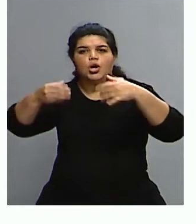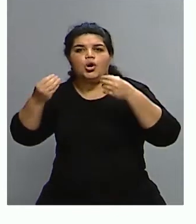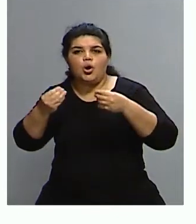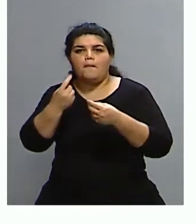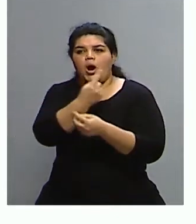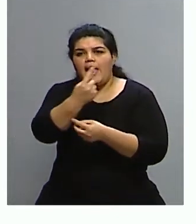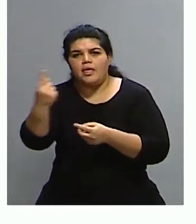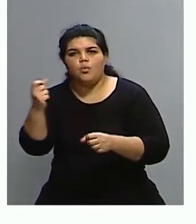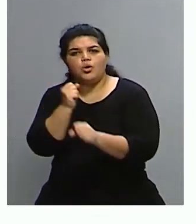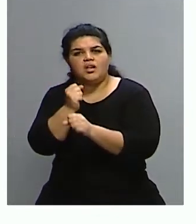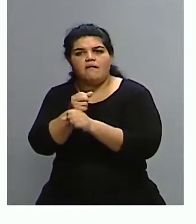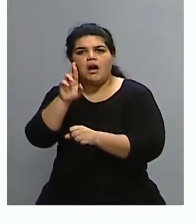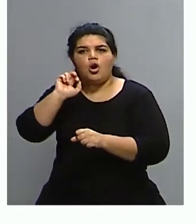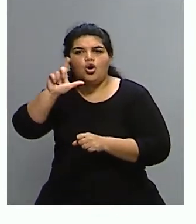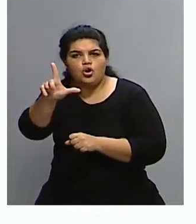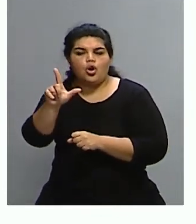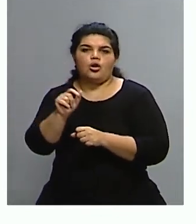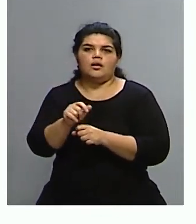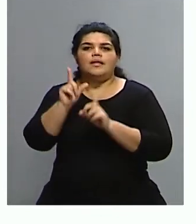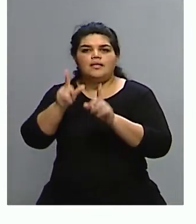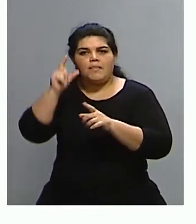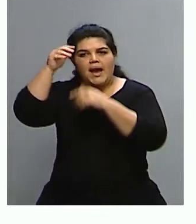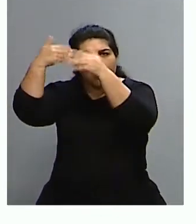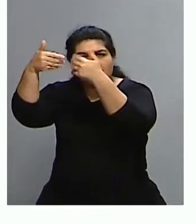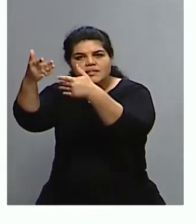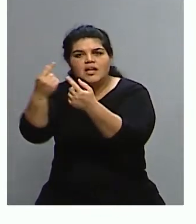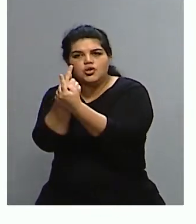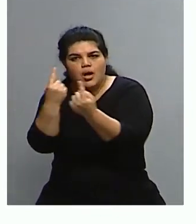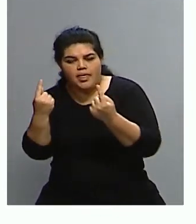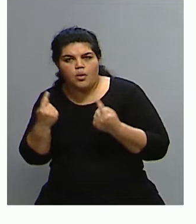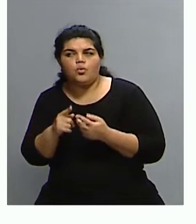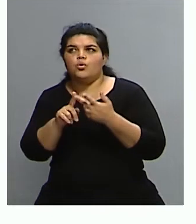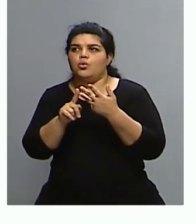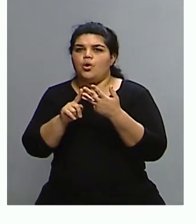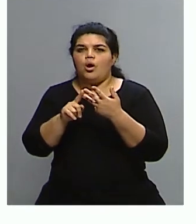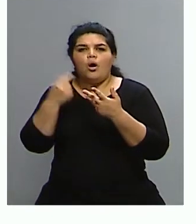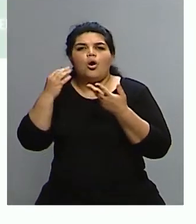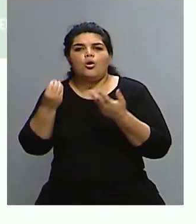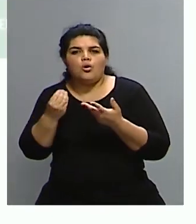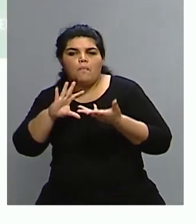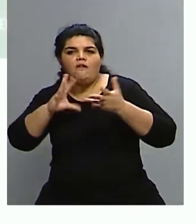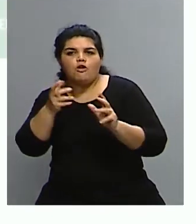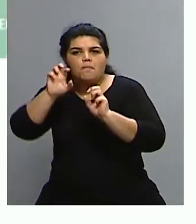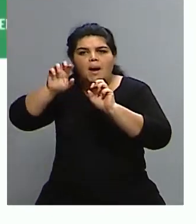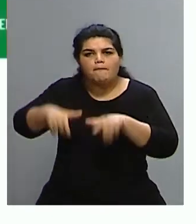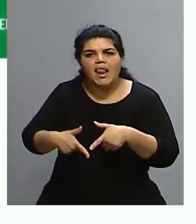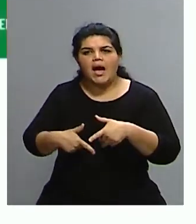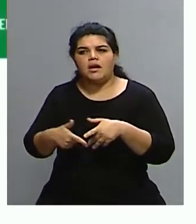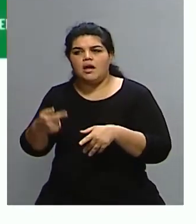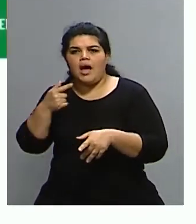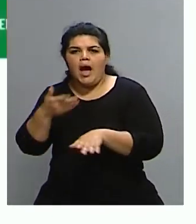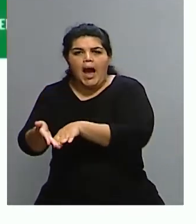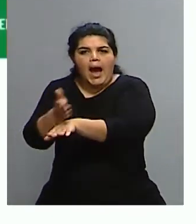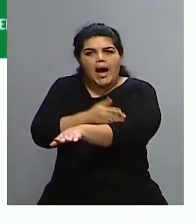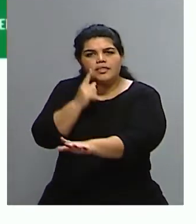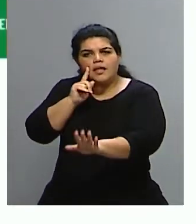funciones, distintos aspectos de capacitación, cómo planifica, cómo evalúa riesgos, un tema muy importante ahora, prever